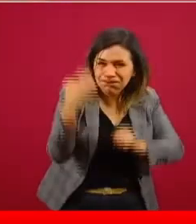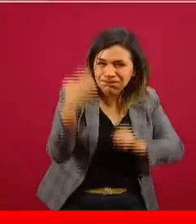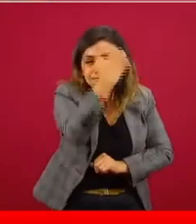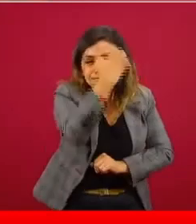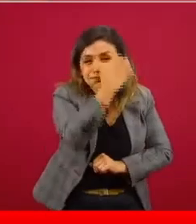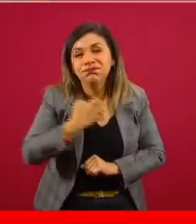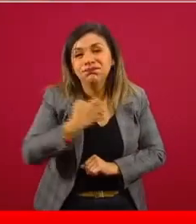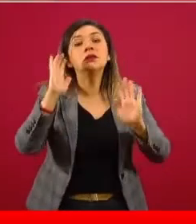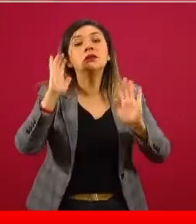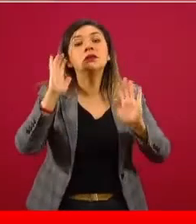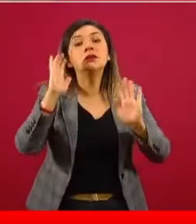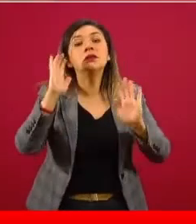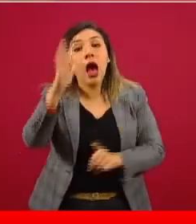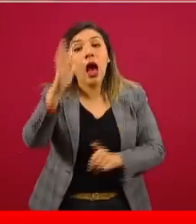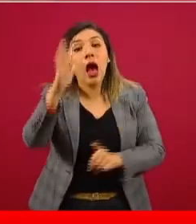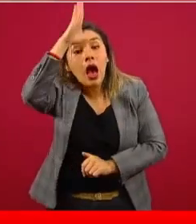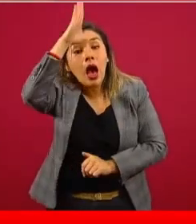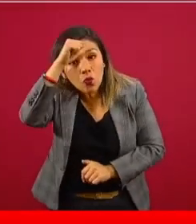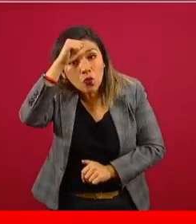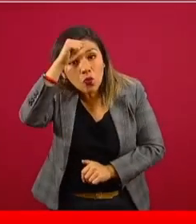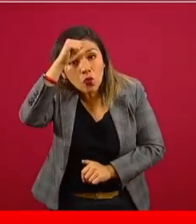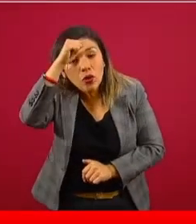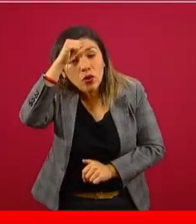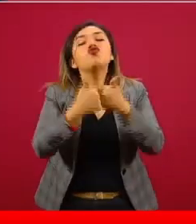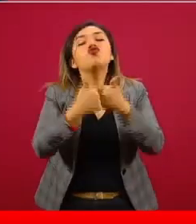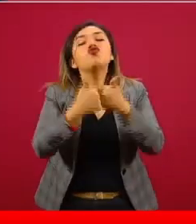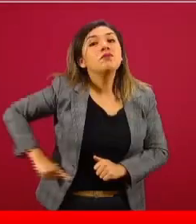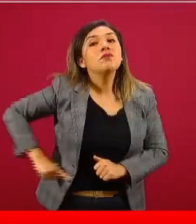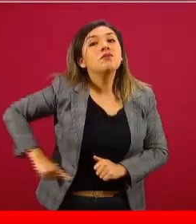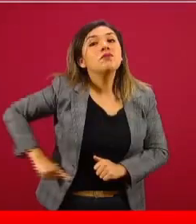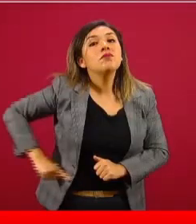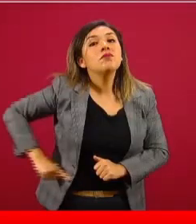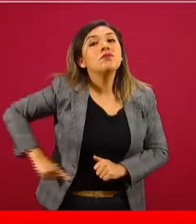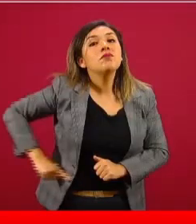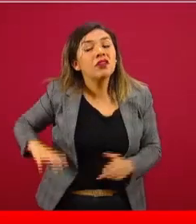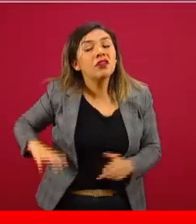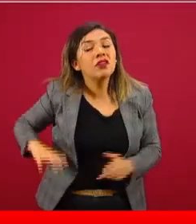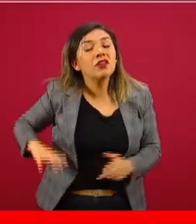fue cuando se llegaron a acuerdos entre gobiernos